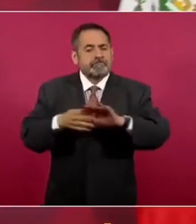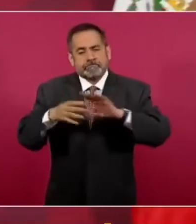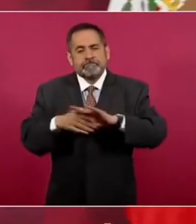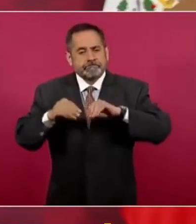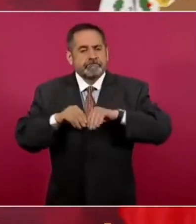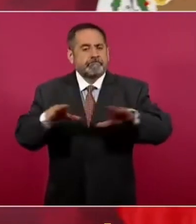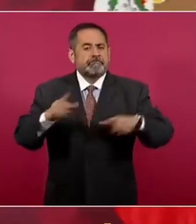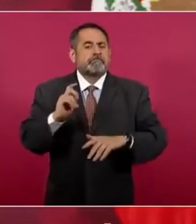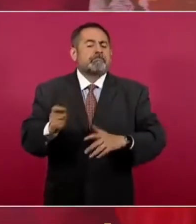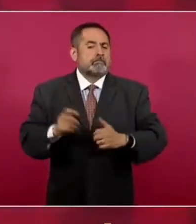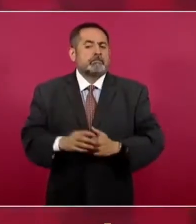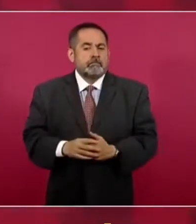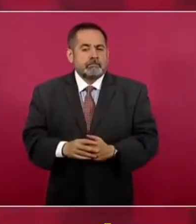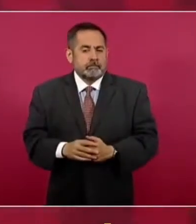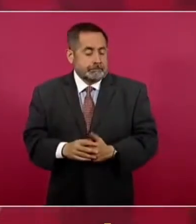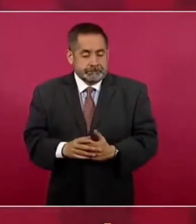porque